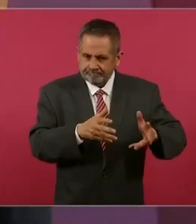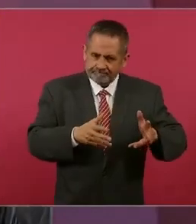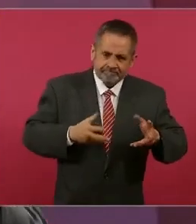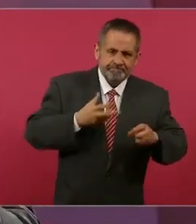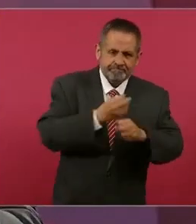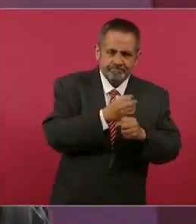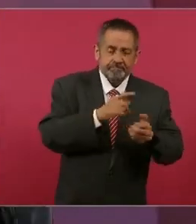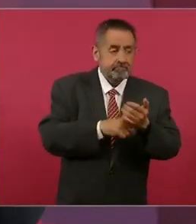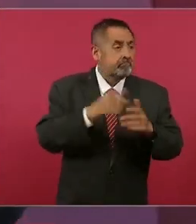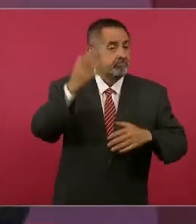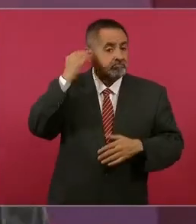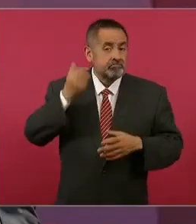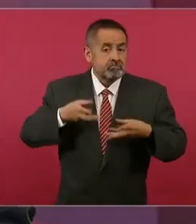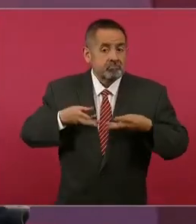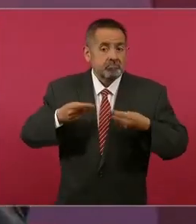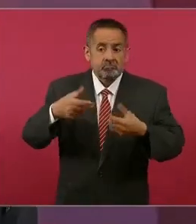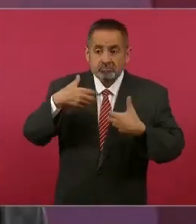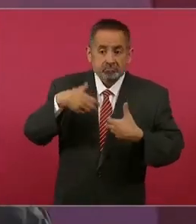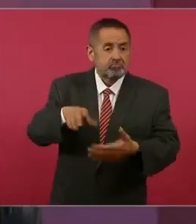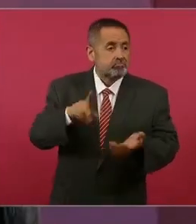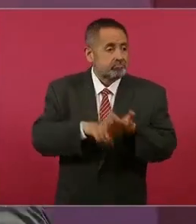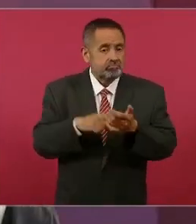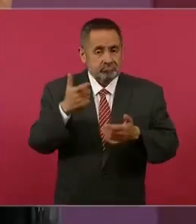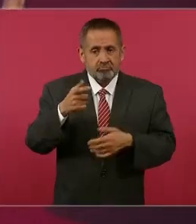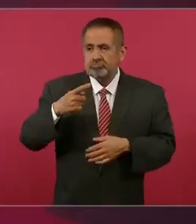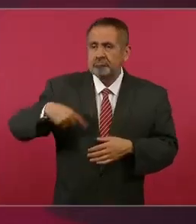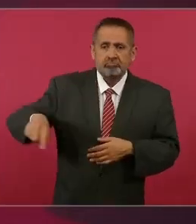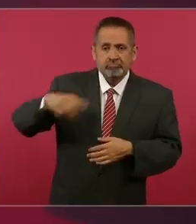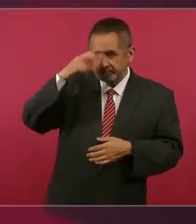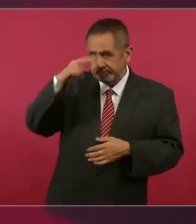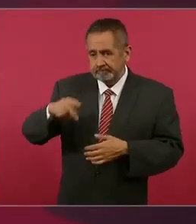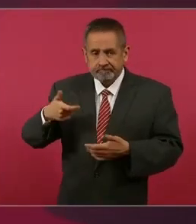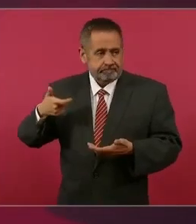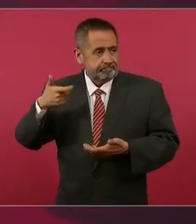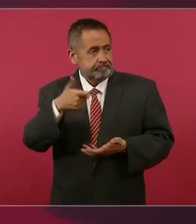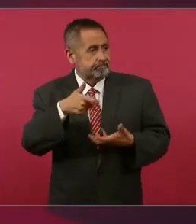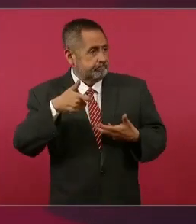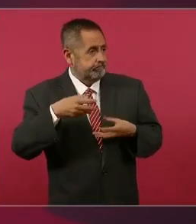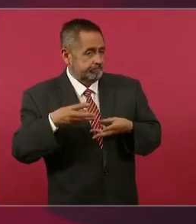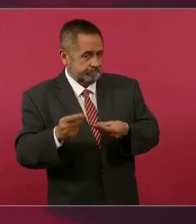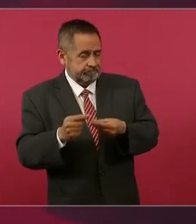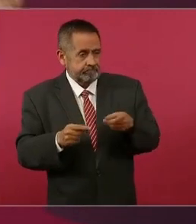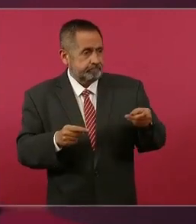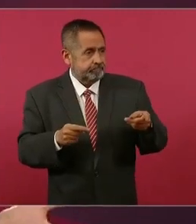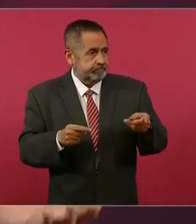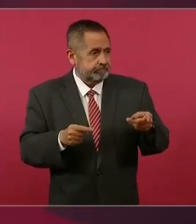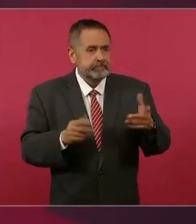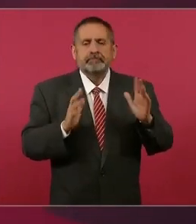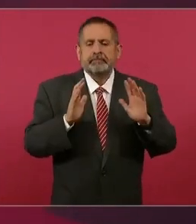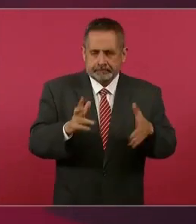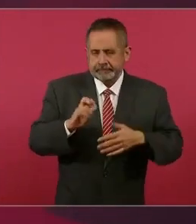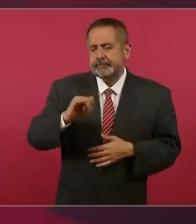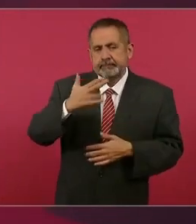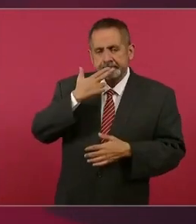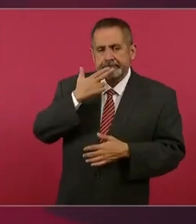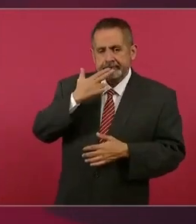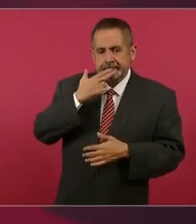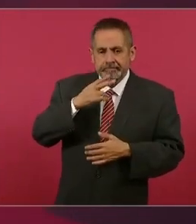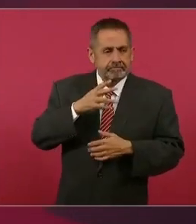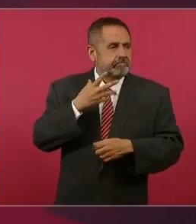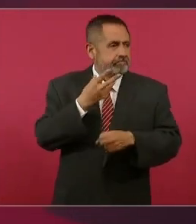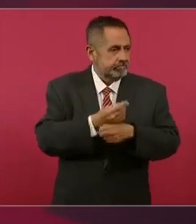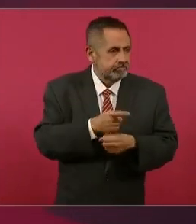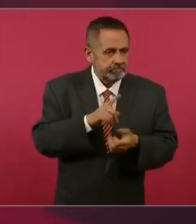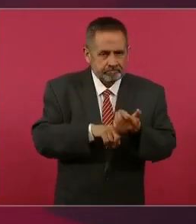que significó inversión, dinero del pueblo de México, ¿sí?, ahora va a tener una